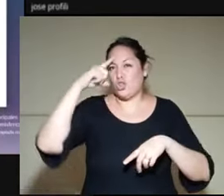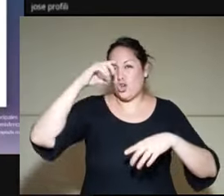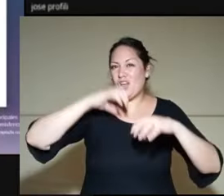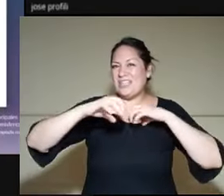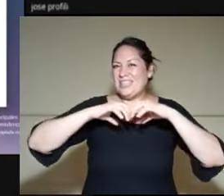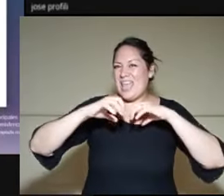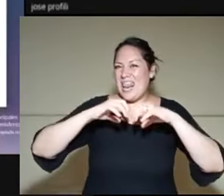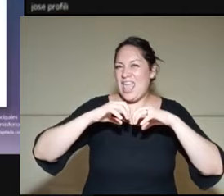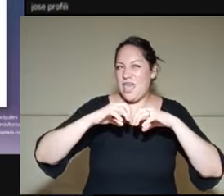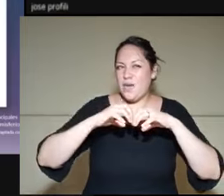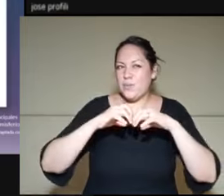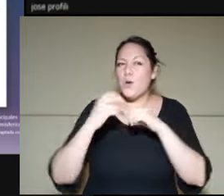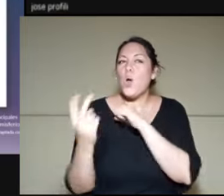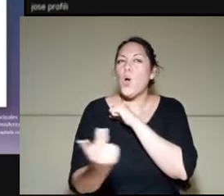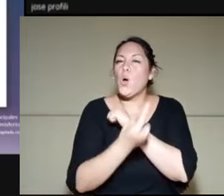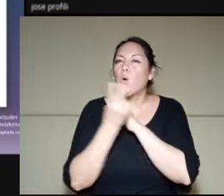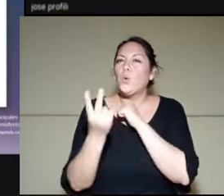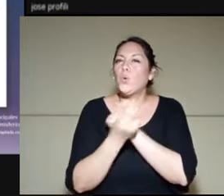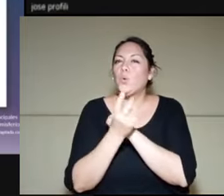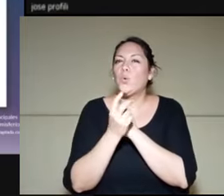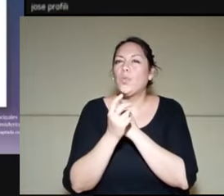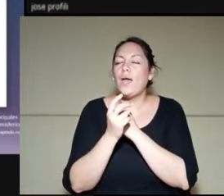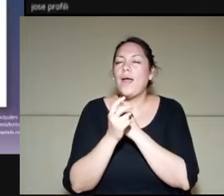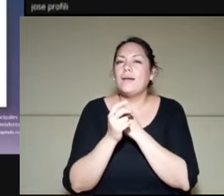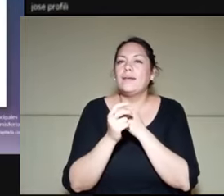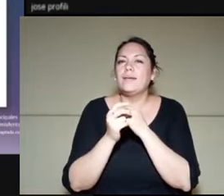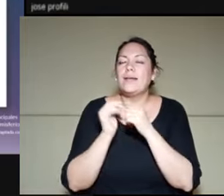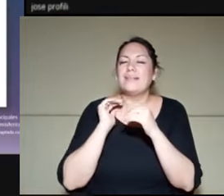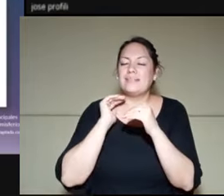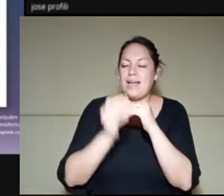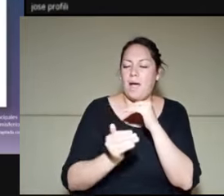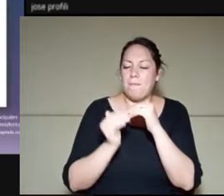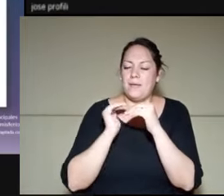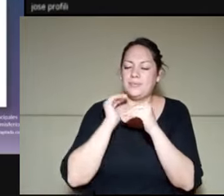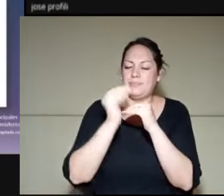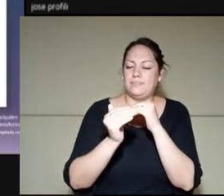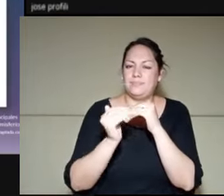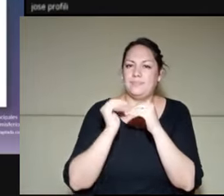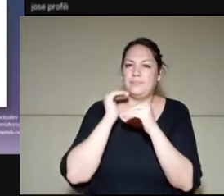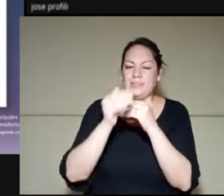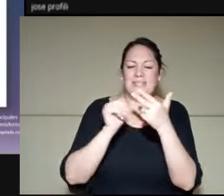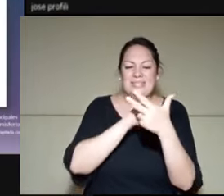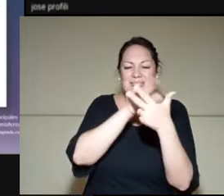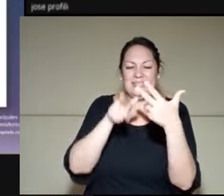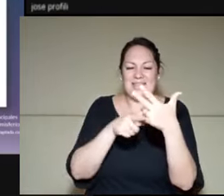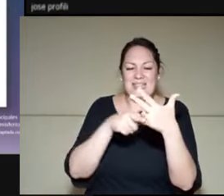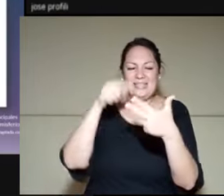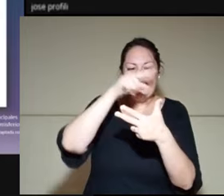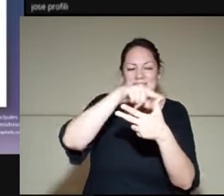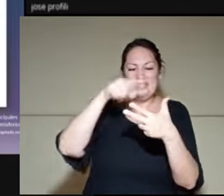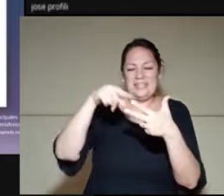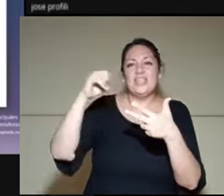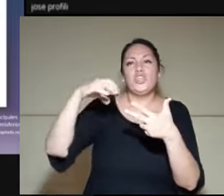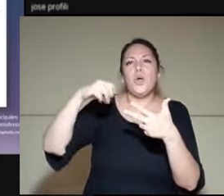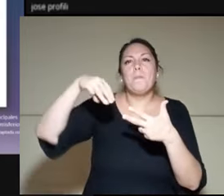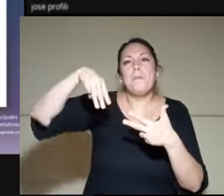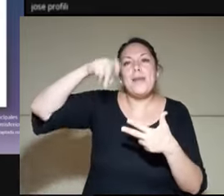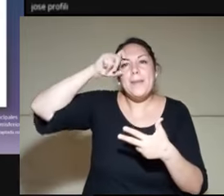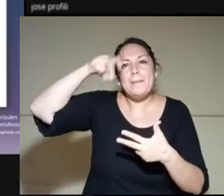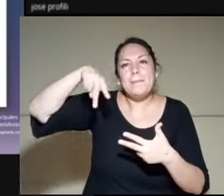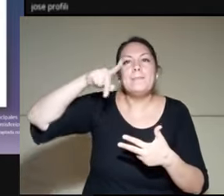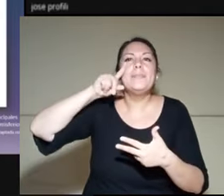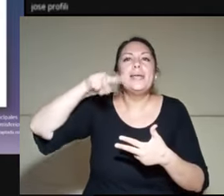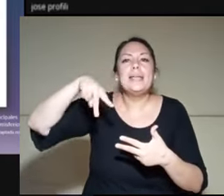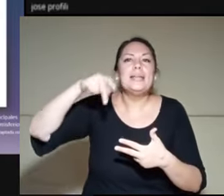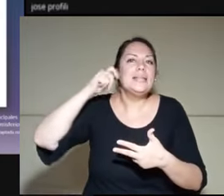Nuestro cerebro y nuestra médula están protegidos por 3 capas que se llaman meninges. Las